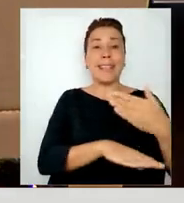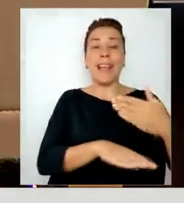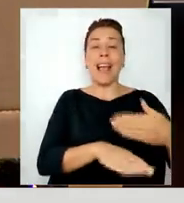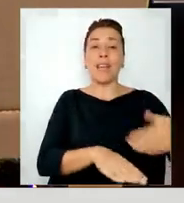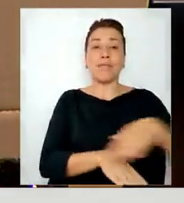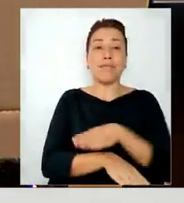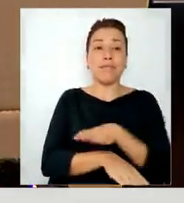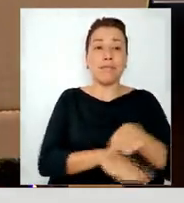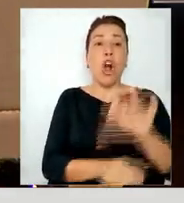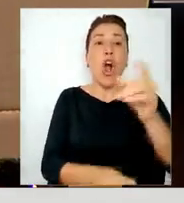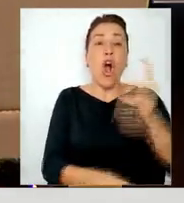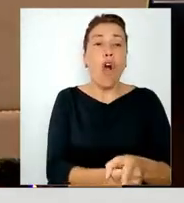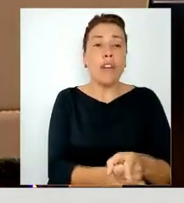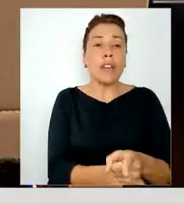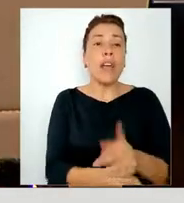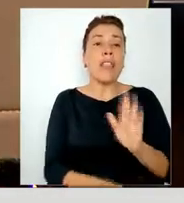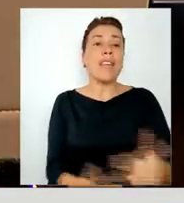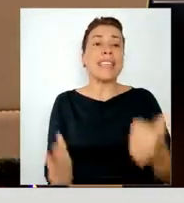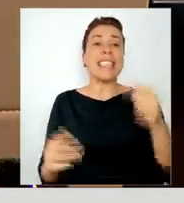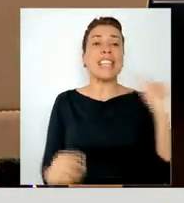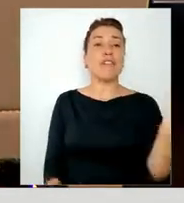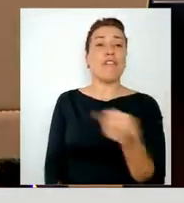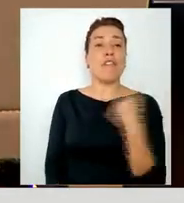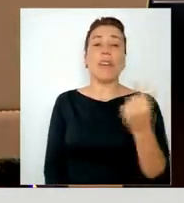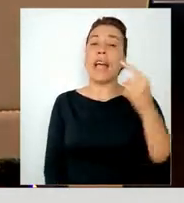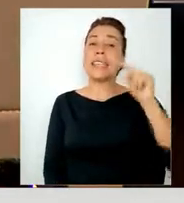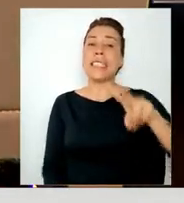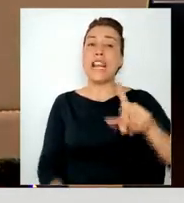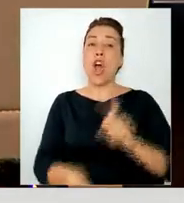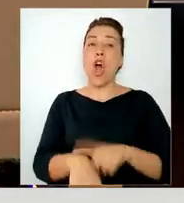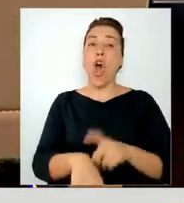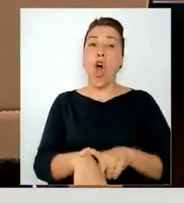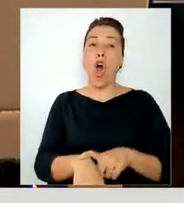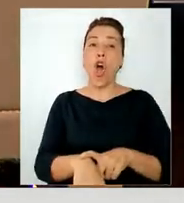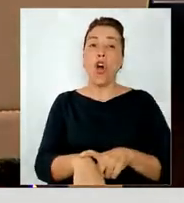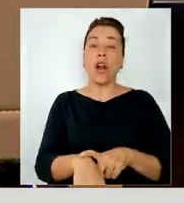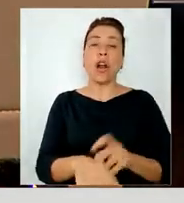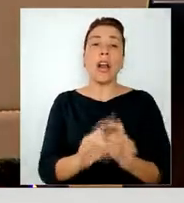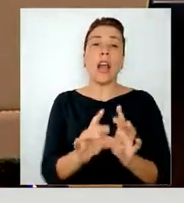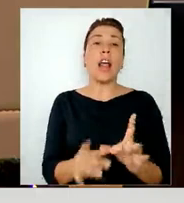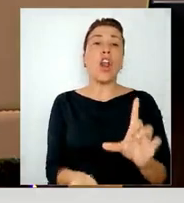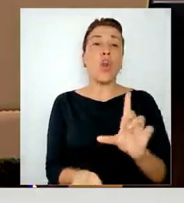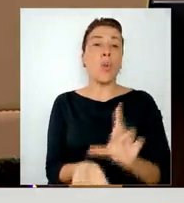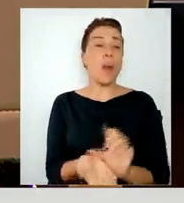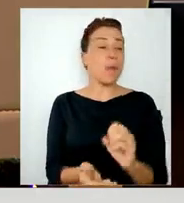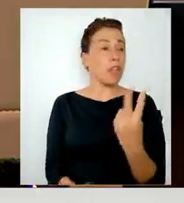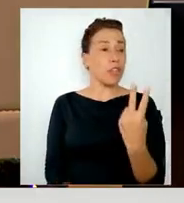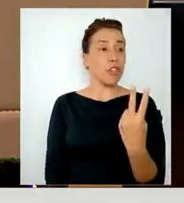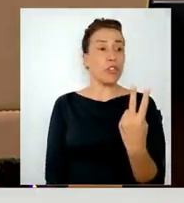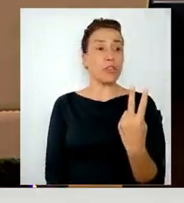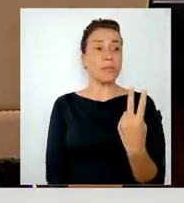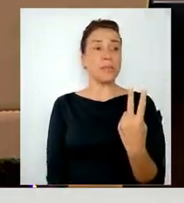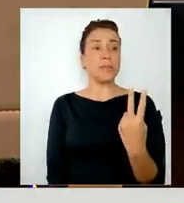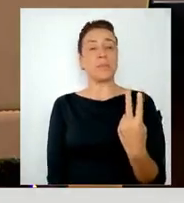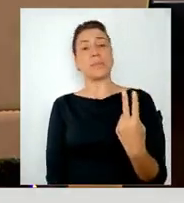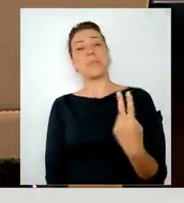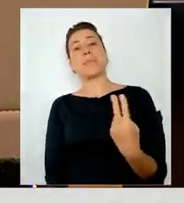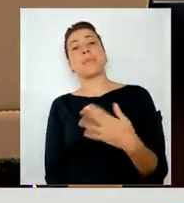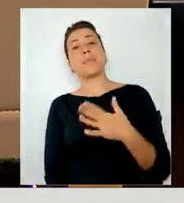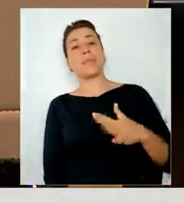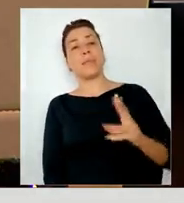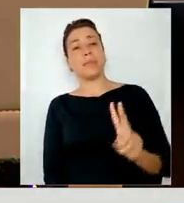seis vueltas pero sin horarios definidos en el punto número dos presidente el martes 27 de junio